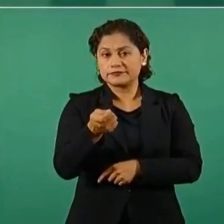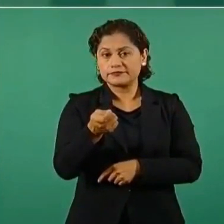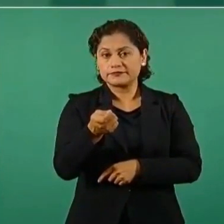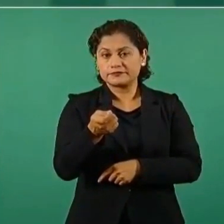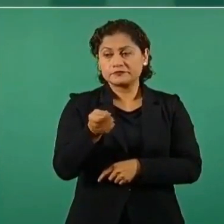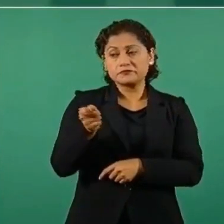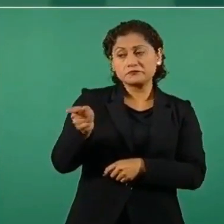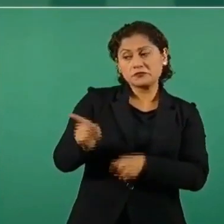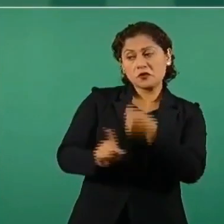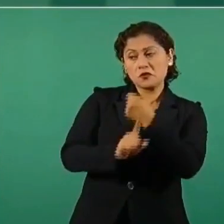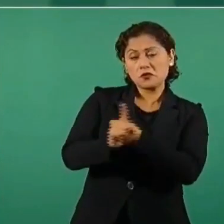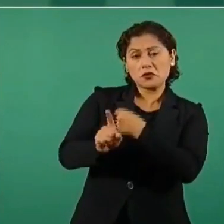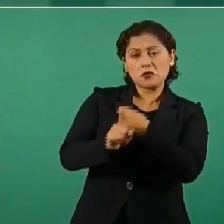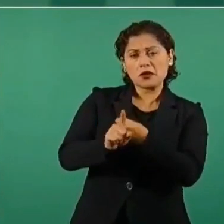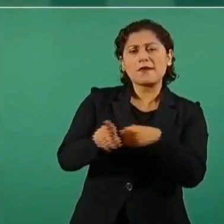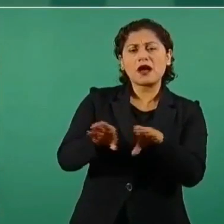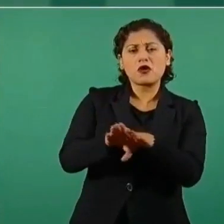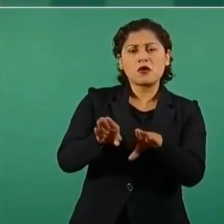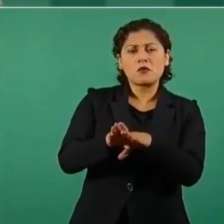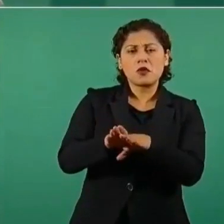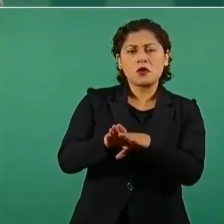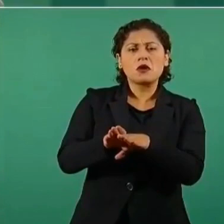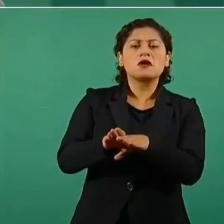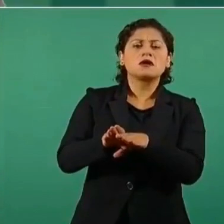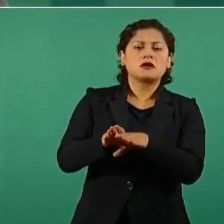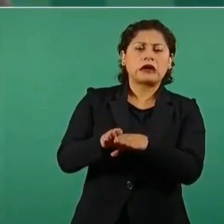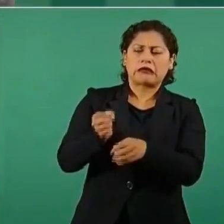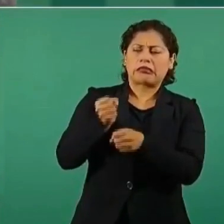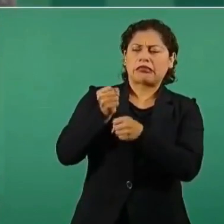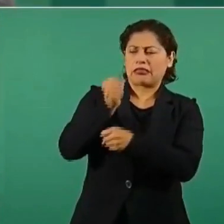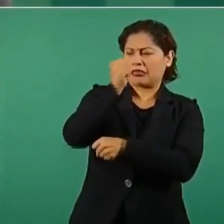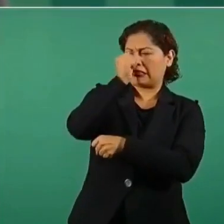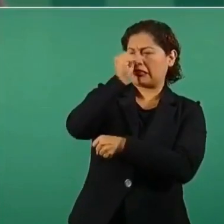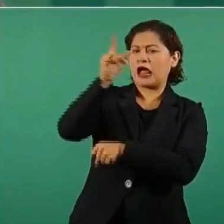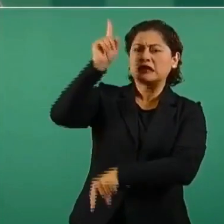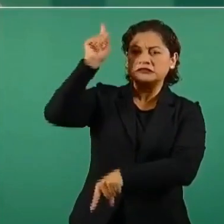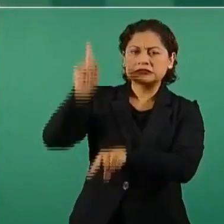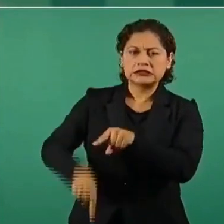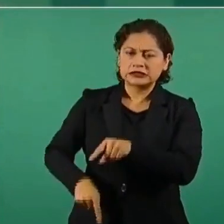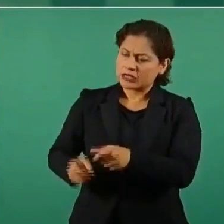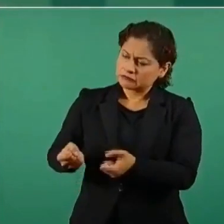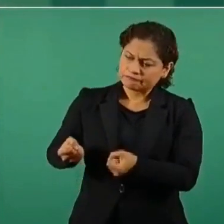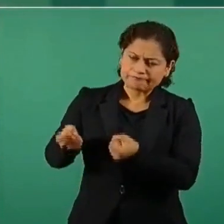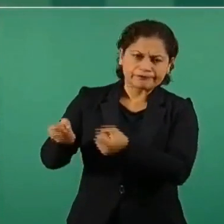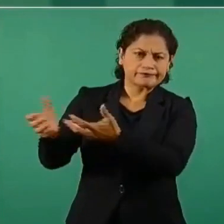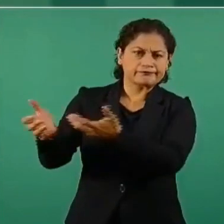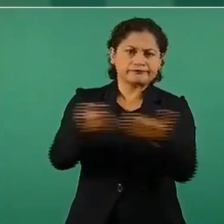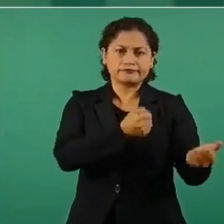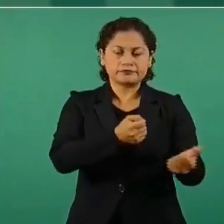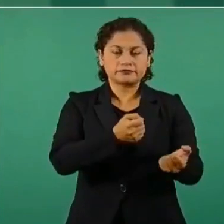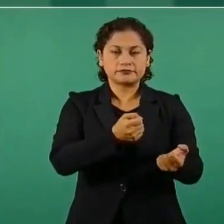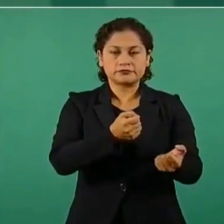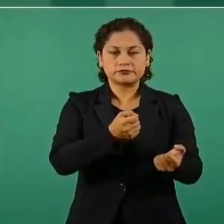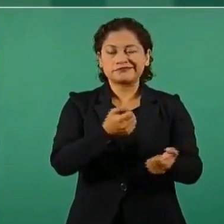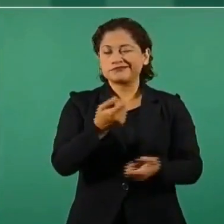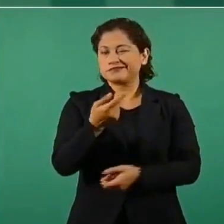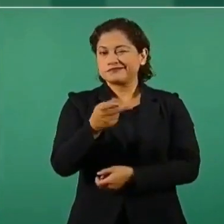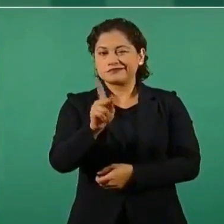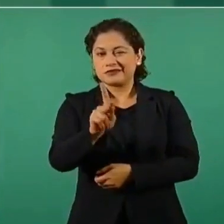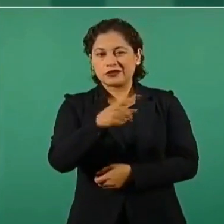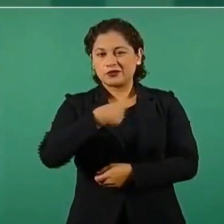el problema con el uso de la fuerza, con medidas coercitivas. Y nosotros